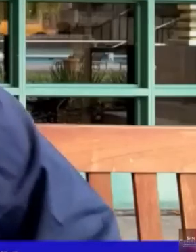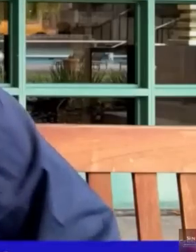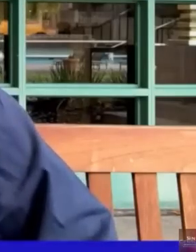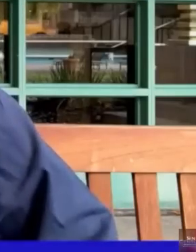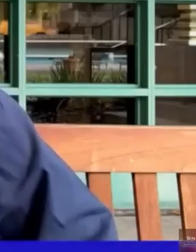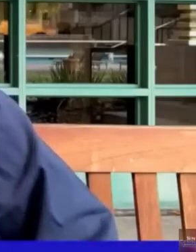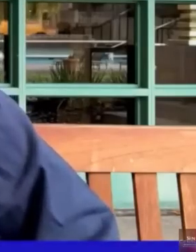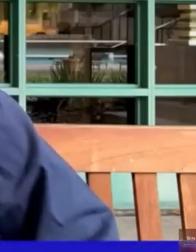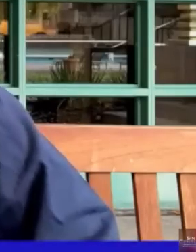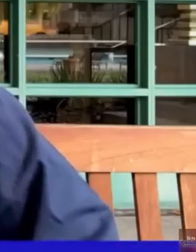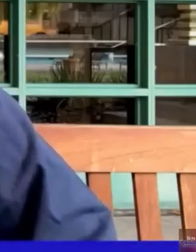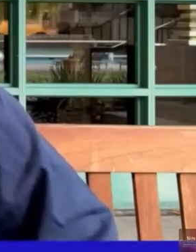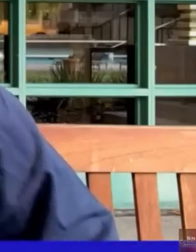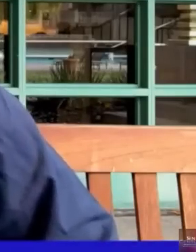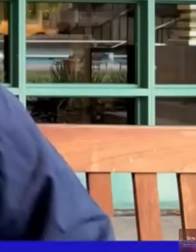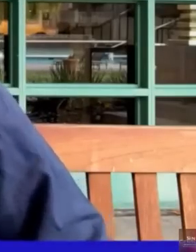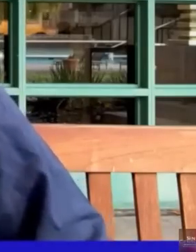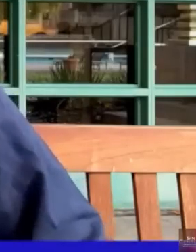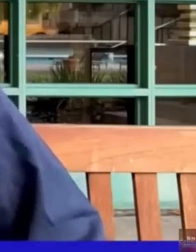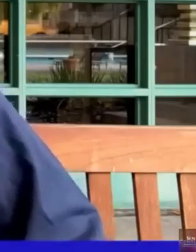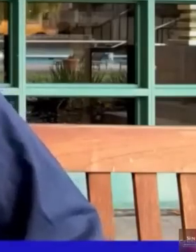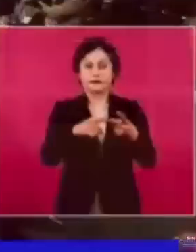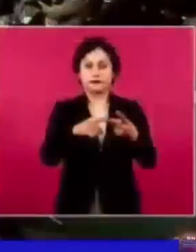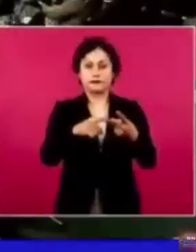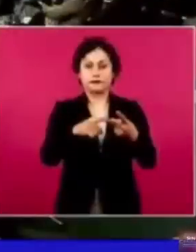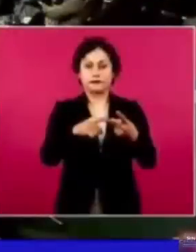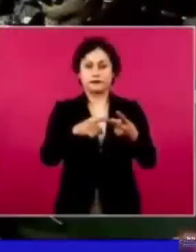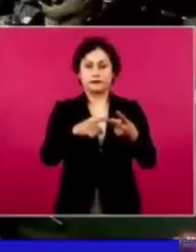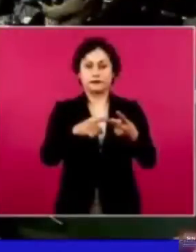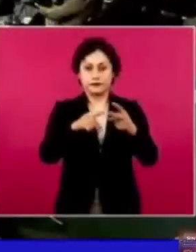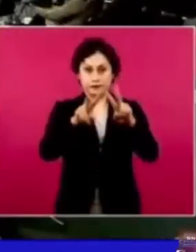con el maestro Ricardo Sevilla para dejar la víbora chillando.